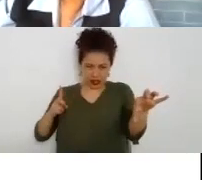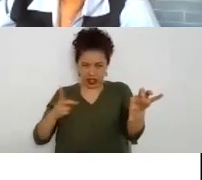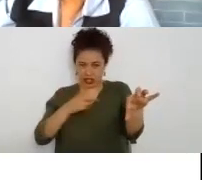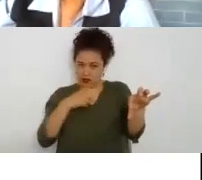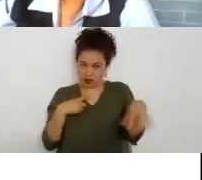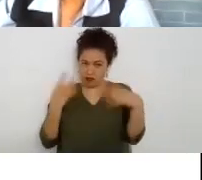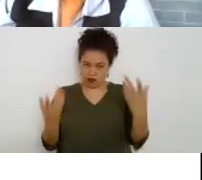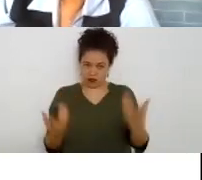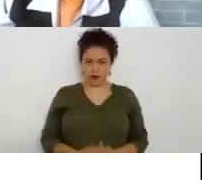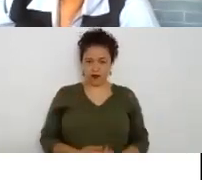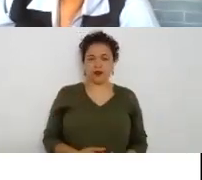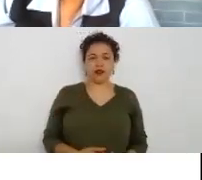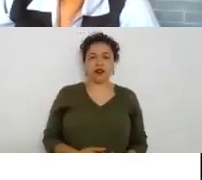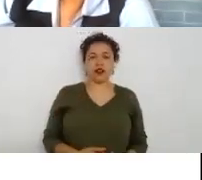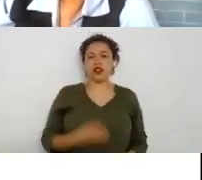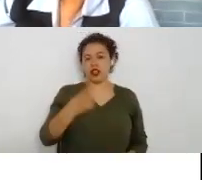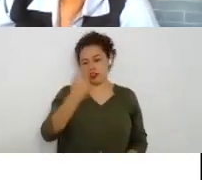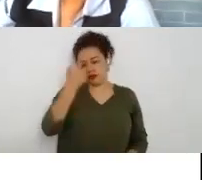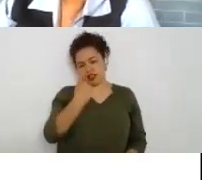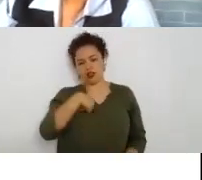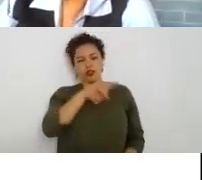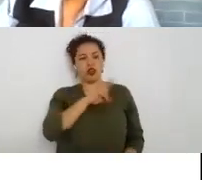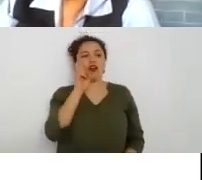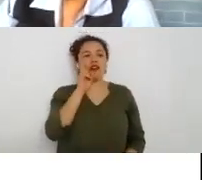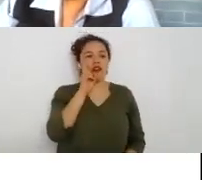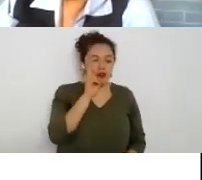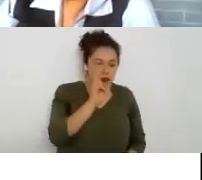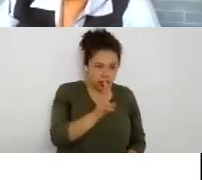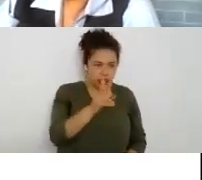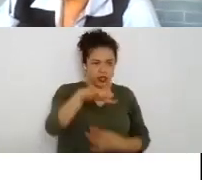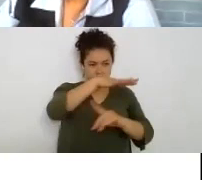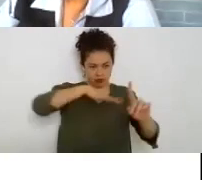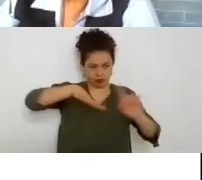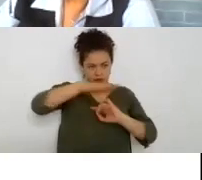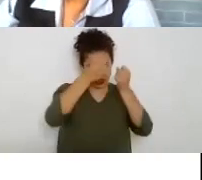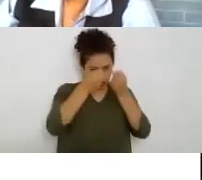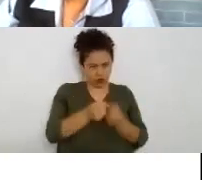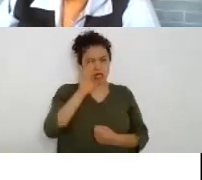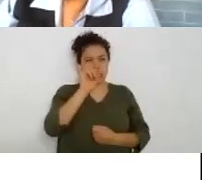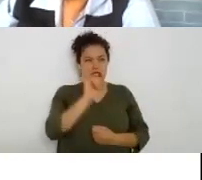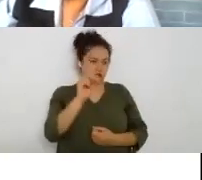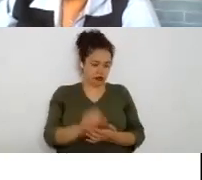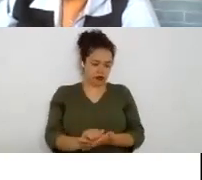lo que es la parte del observar, el ver si la escena es segura, ¿de acuerdo?